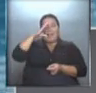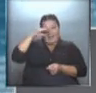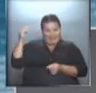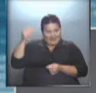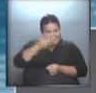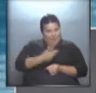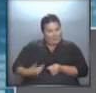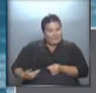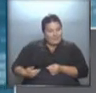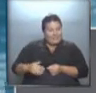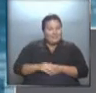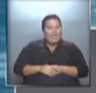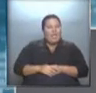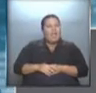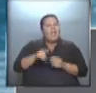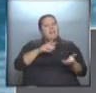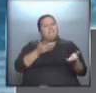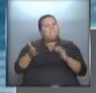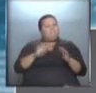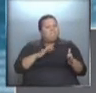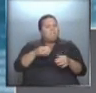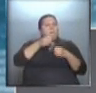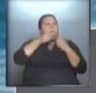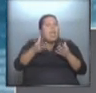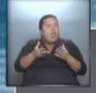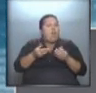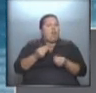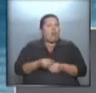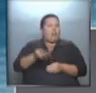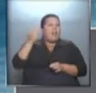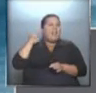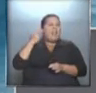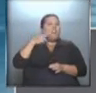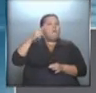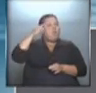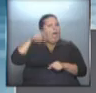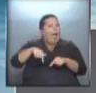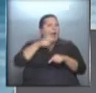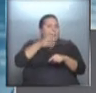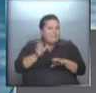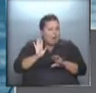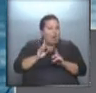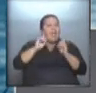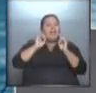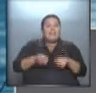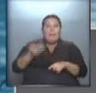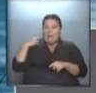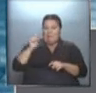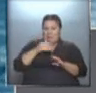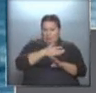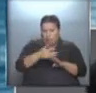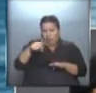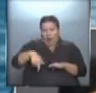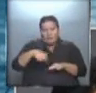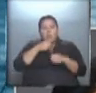presidenta, están en niveles considerablemente mejor y superiores a los del 2009. E inclusive en los últimos meses han